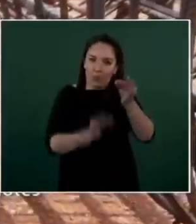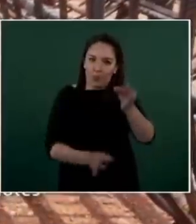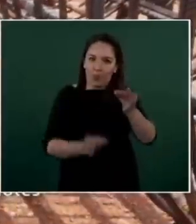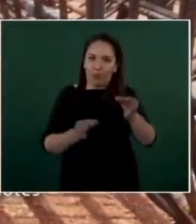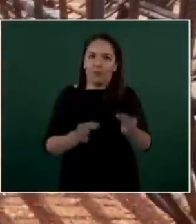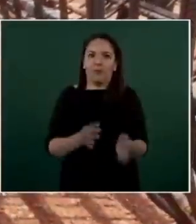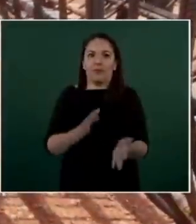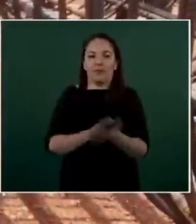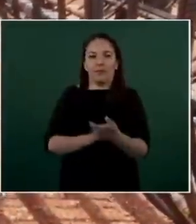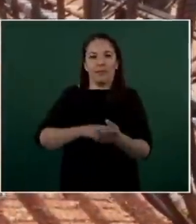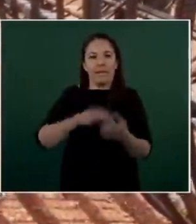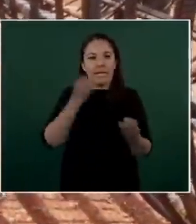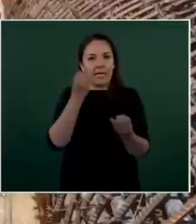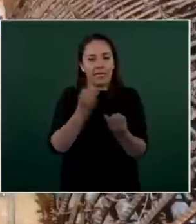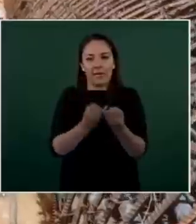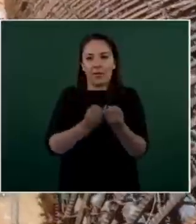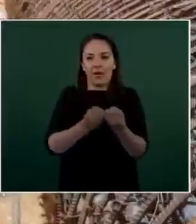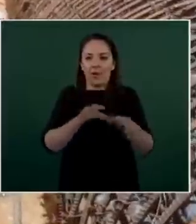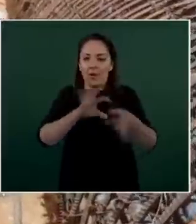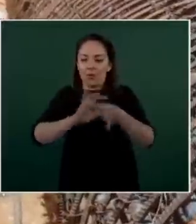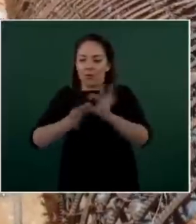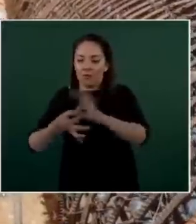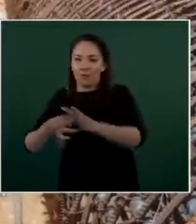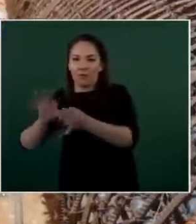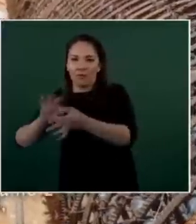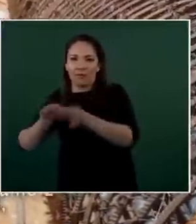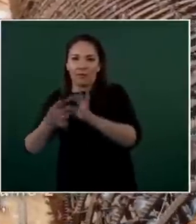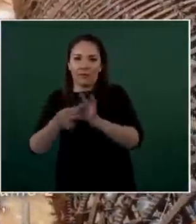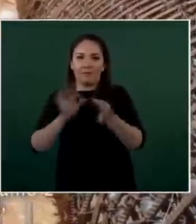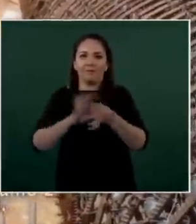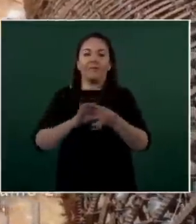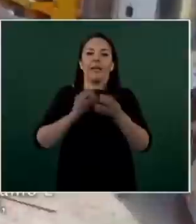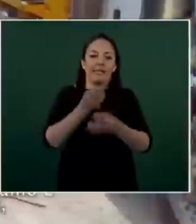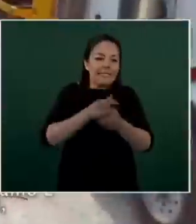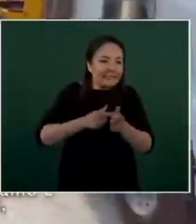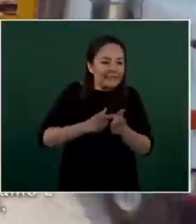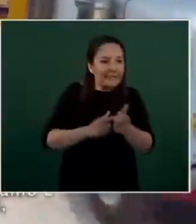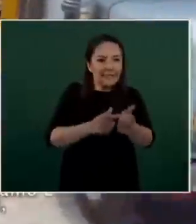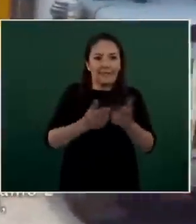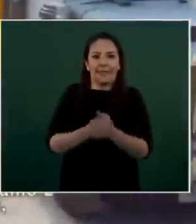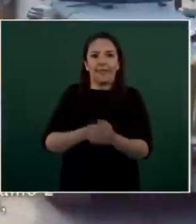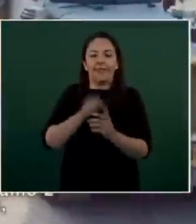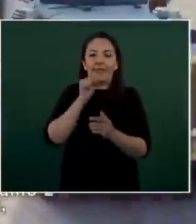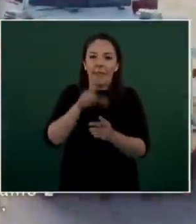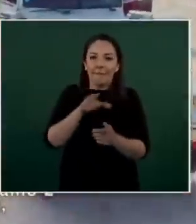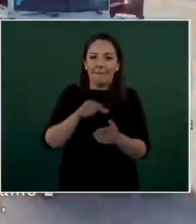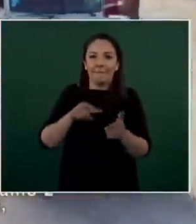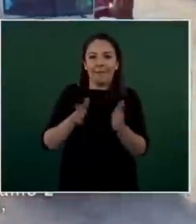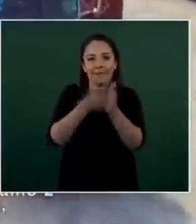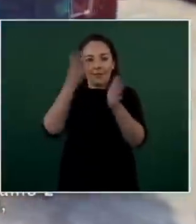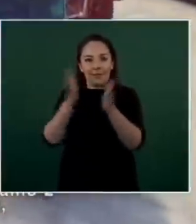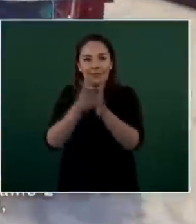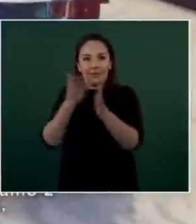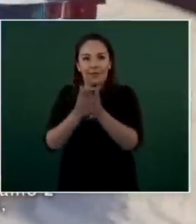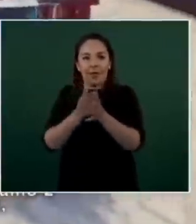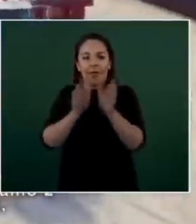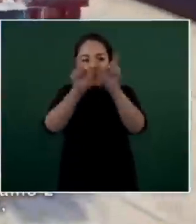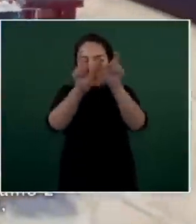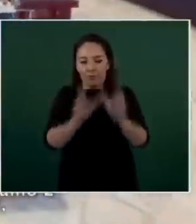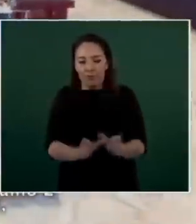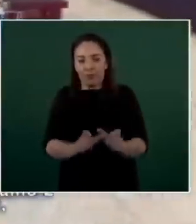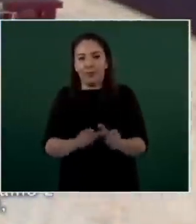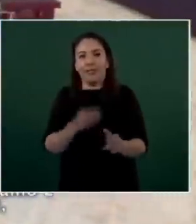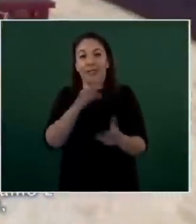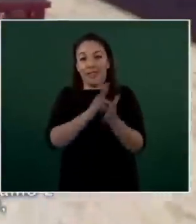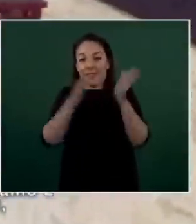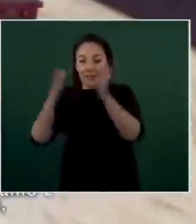espárragos unidos con un amarre se introducen y cuela por otro lado la fabricación de durmientes en el tramo 2 ya asciende a